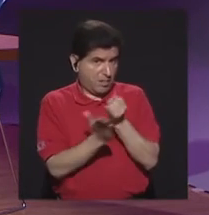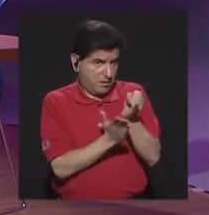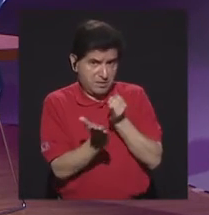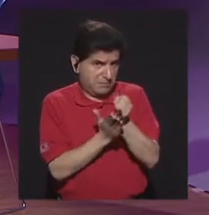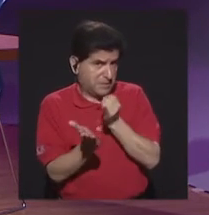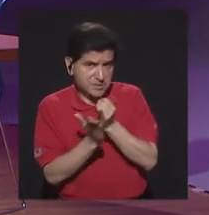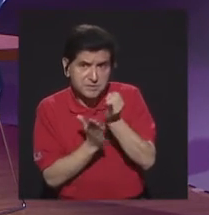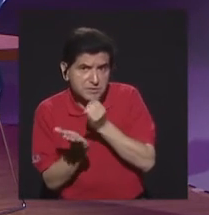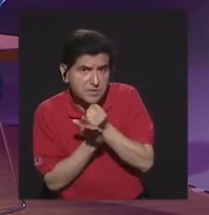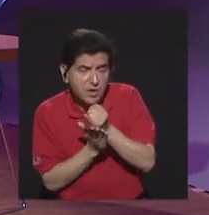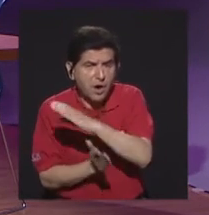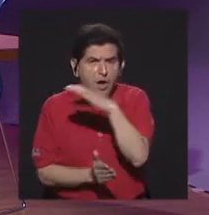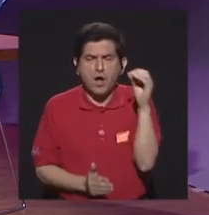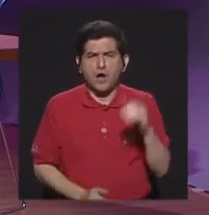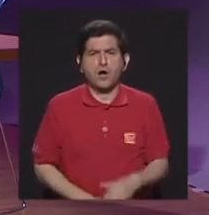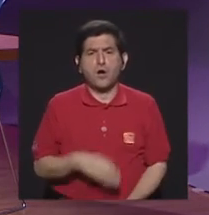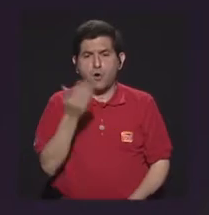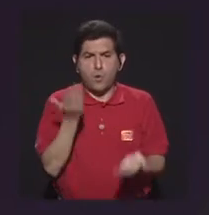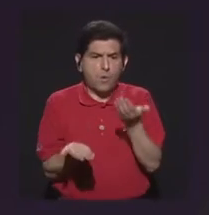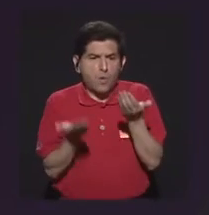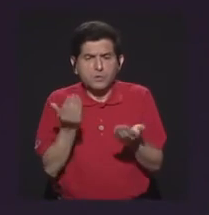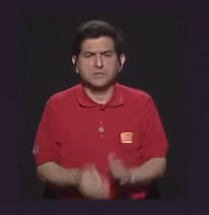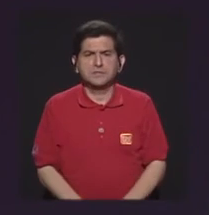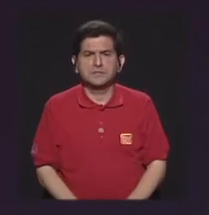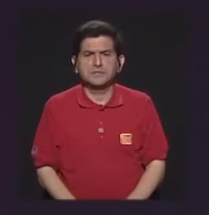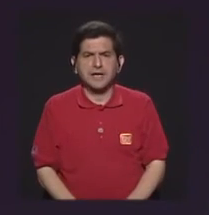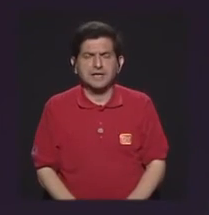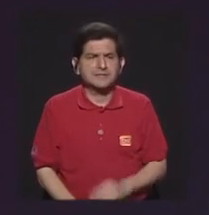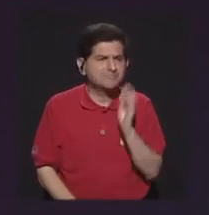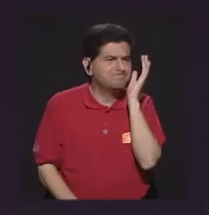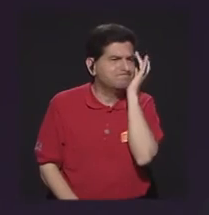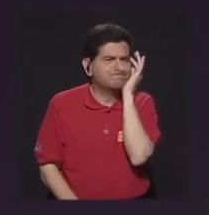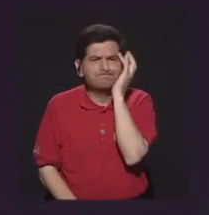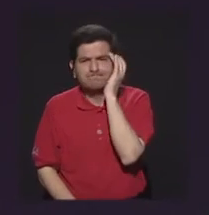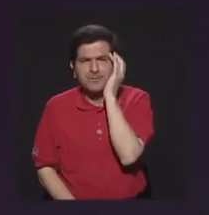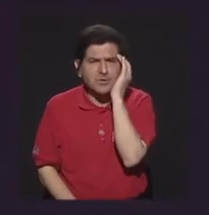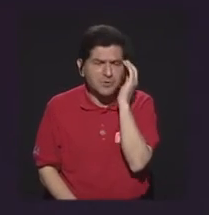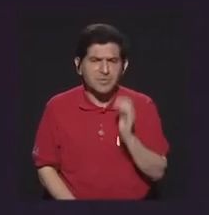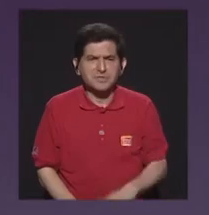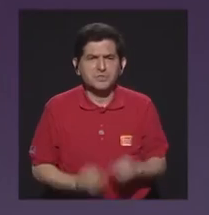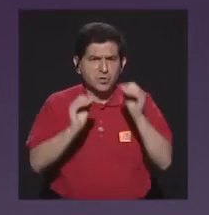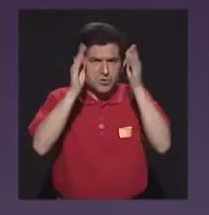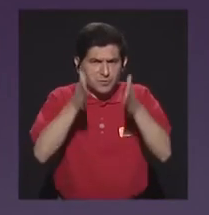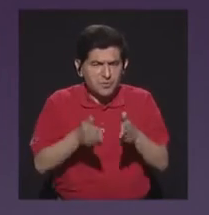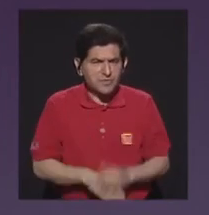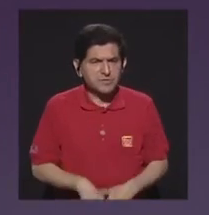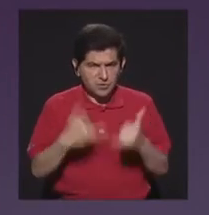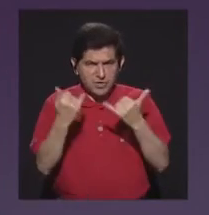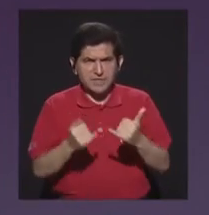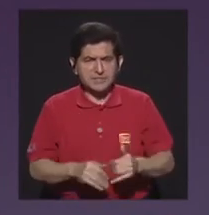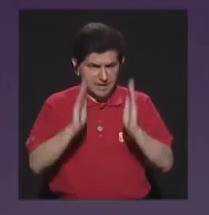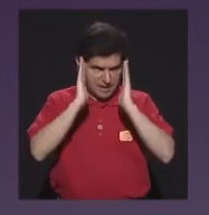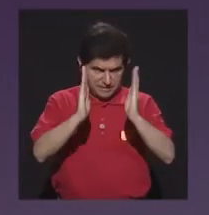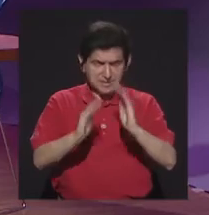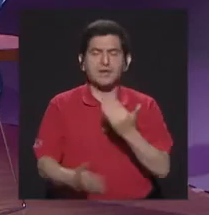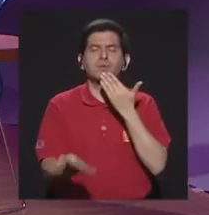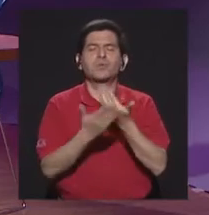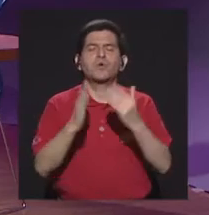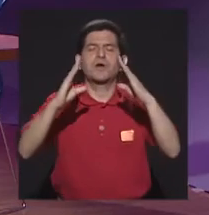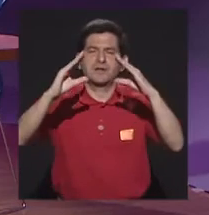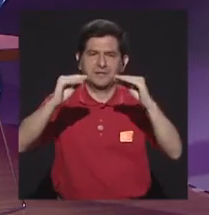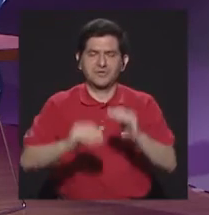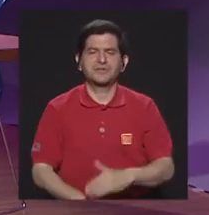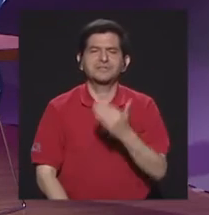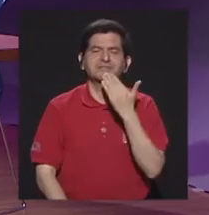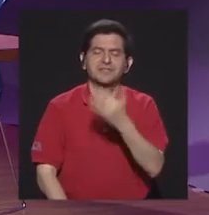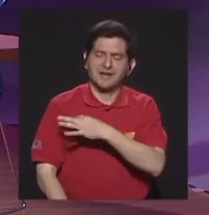investigado o ha recogido alguna de las inquietudes de los y las docentes? Sí, bueno, buenas noches, gracias por